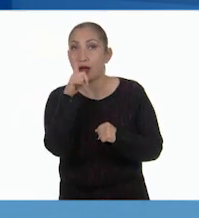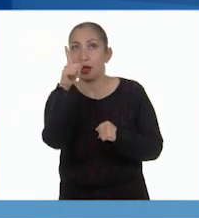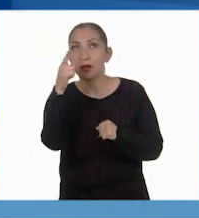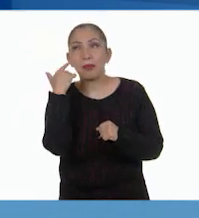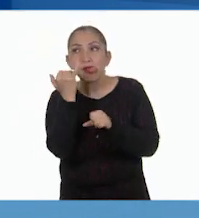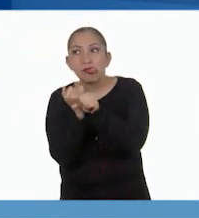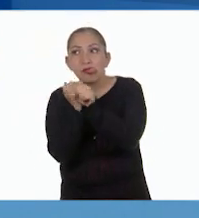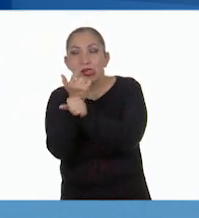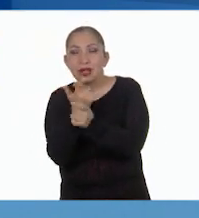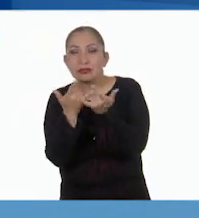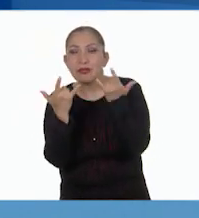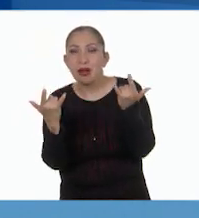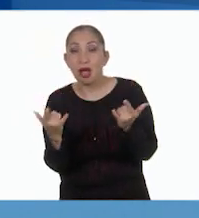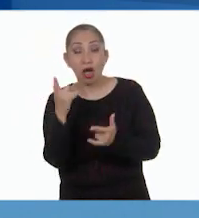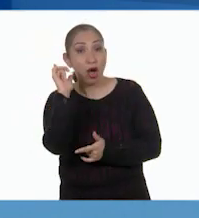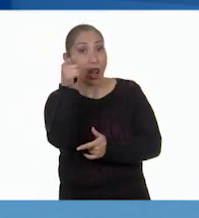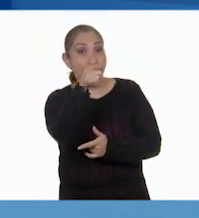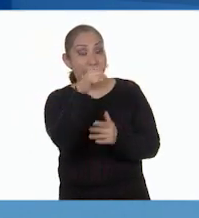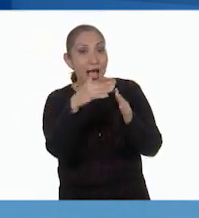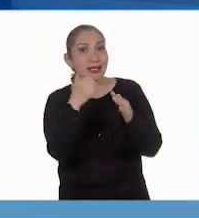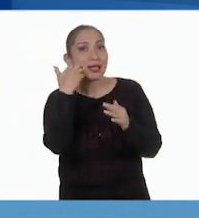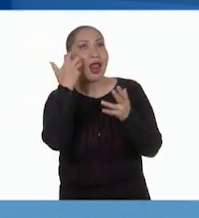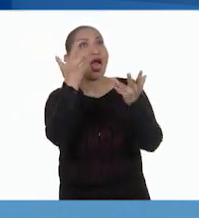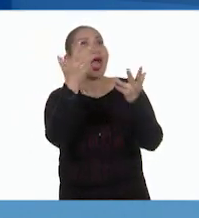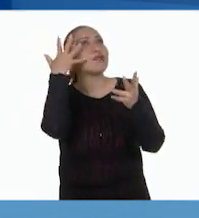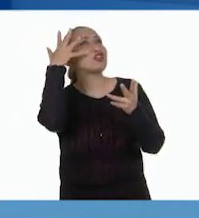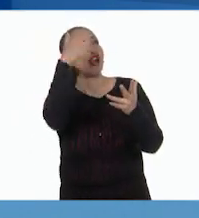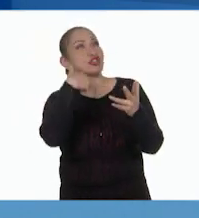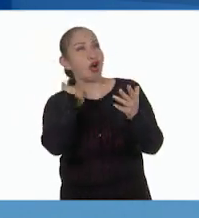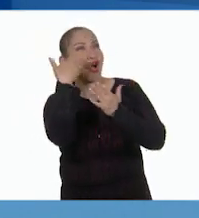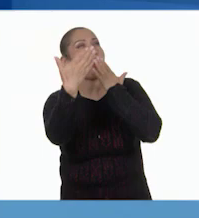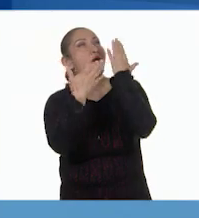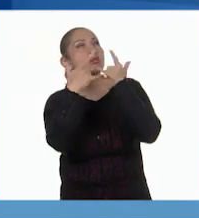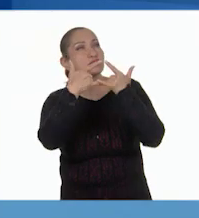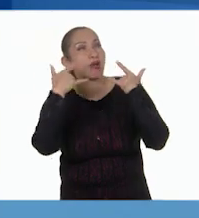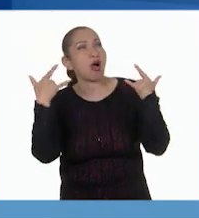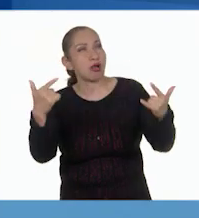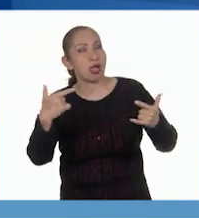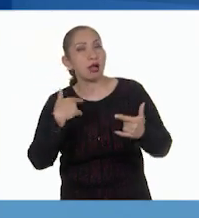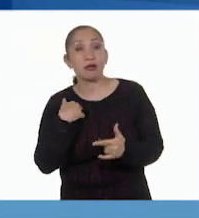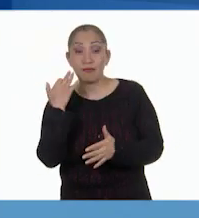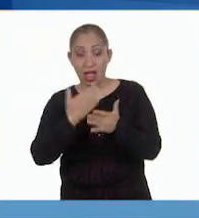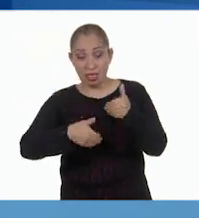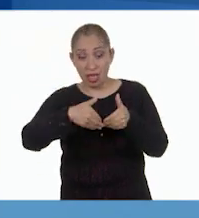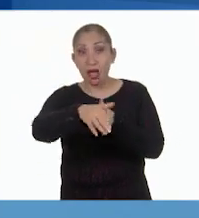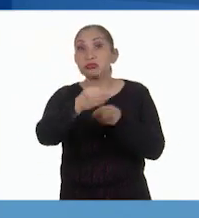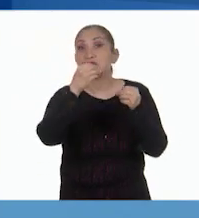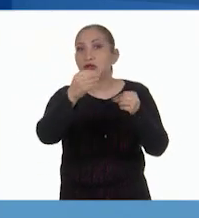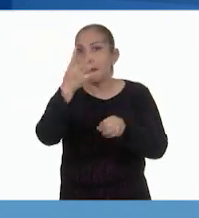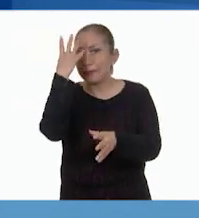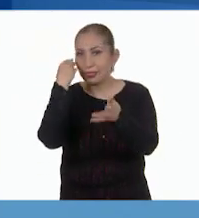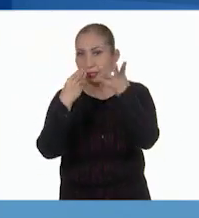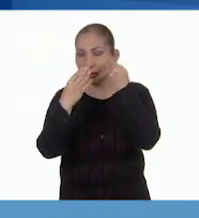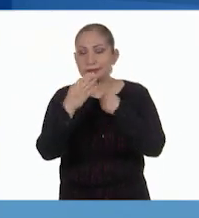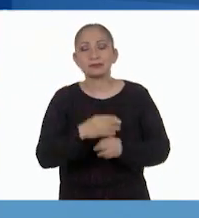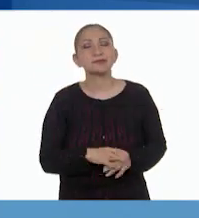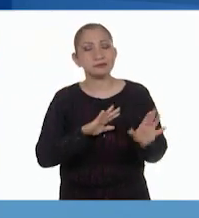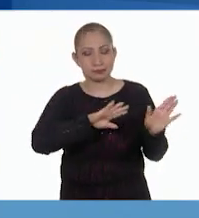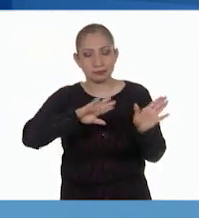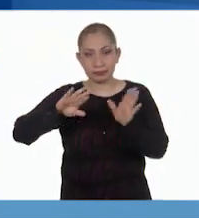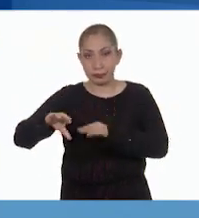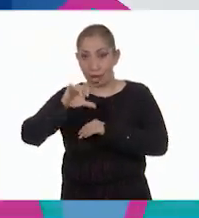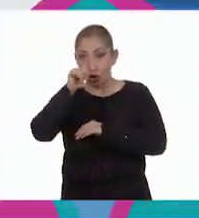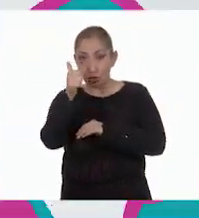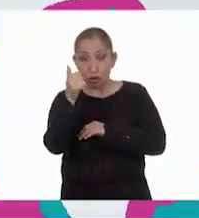historiador. Ojalá que en casa alguien sueñe con ser historiadora o historiador. Aún queda mucho que aprender. Bueno, la